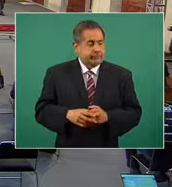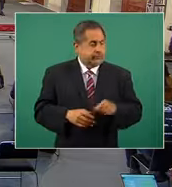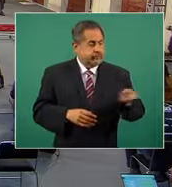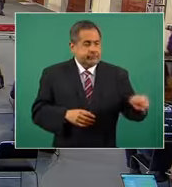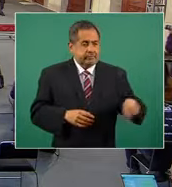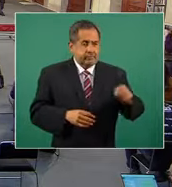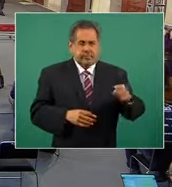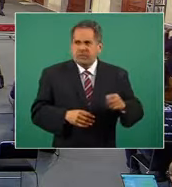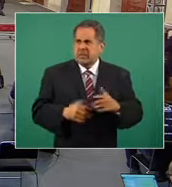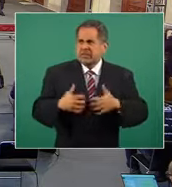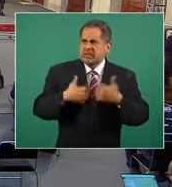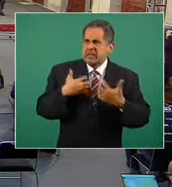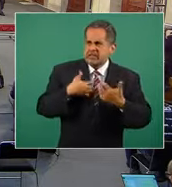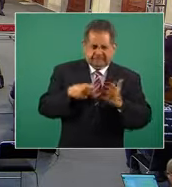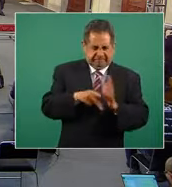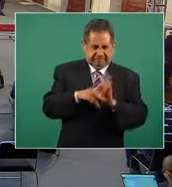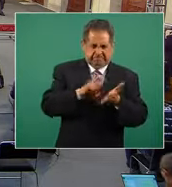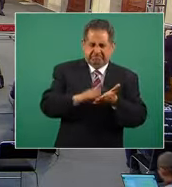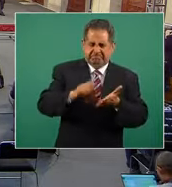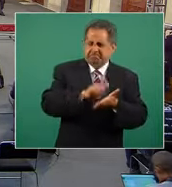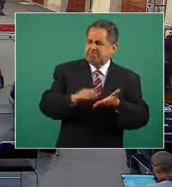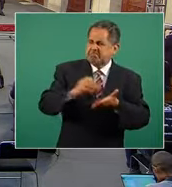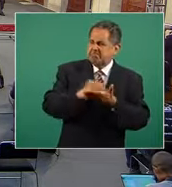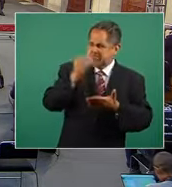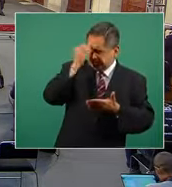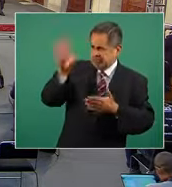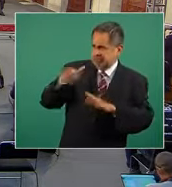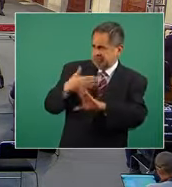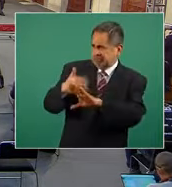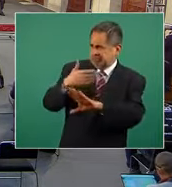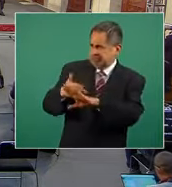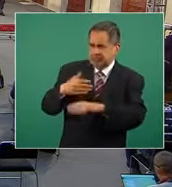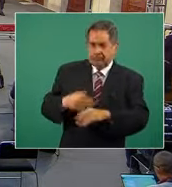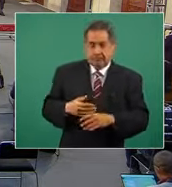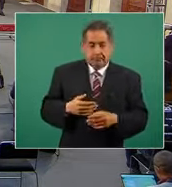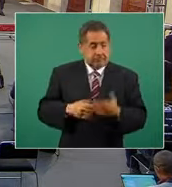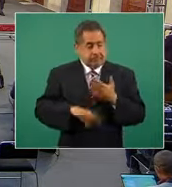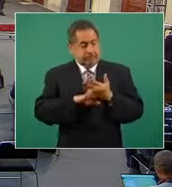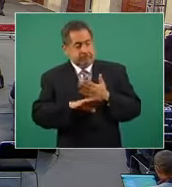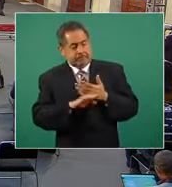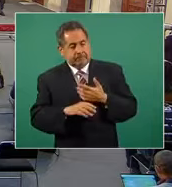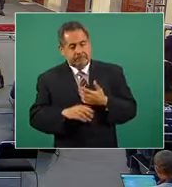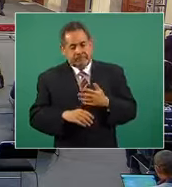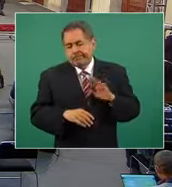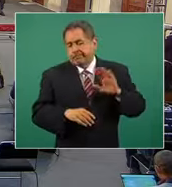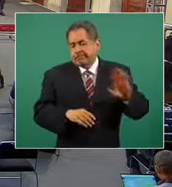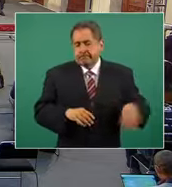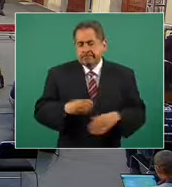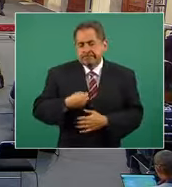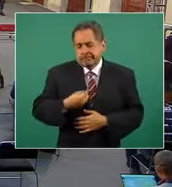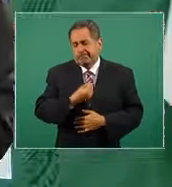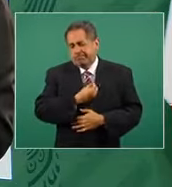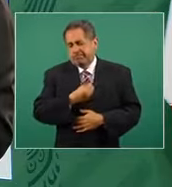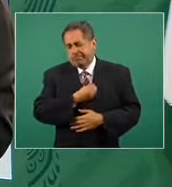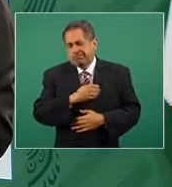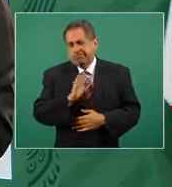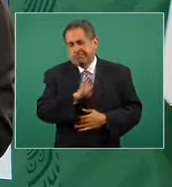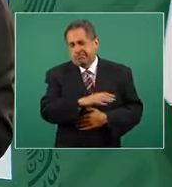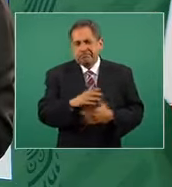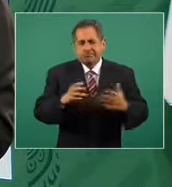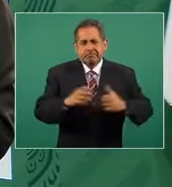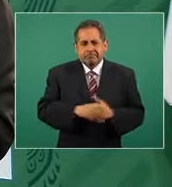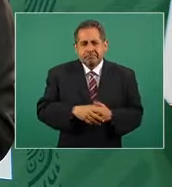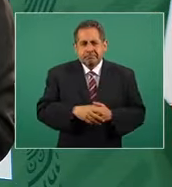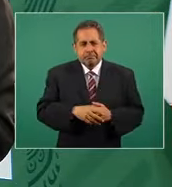dedican artículos en contra, digo, bueno, pues hay que aguantar porque